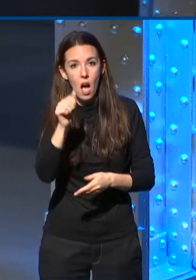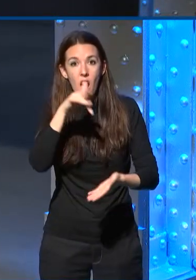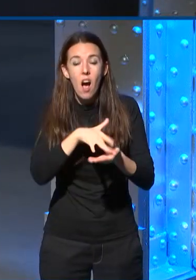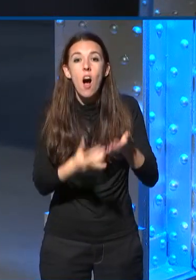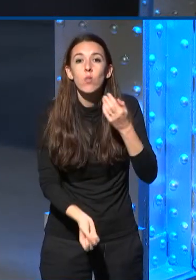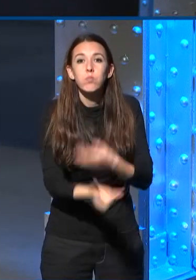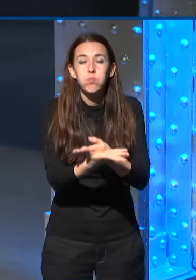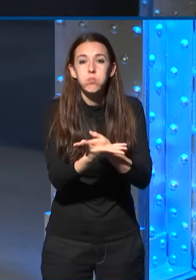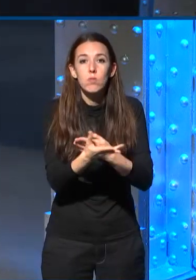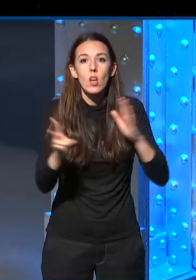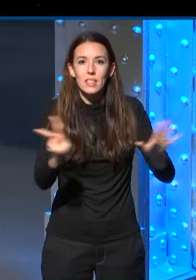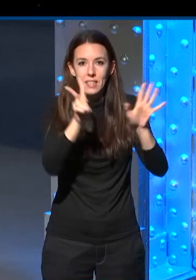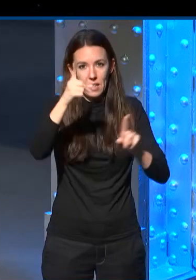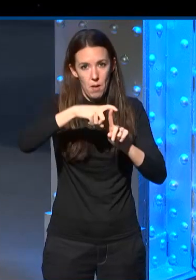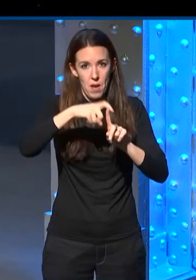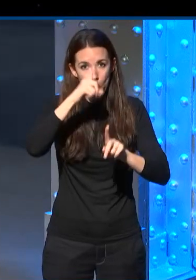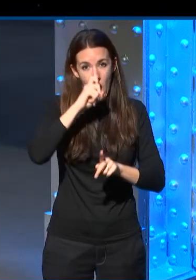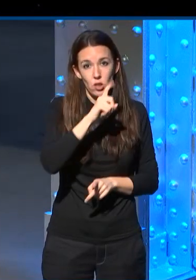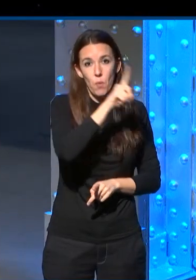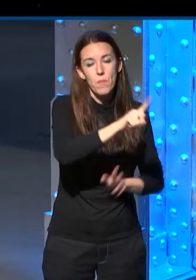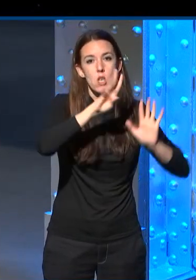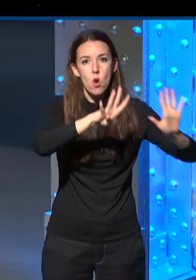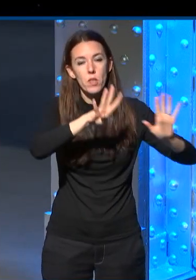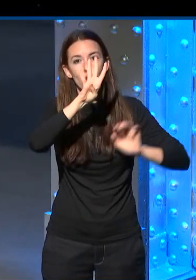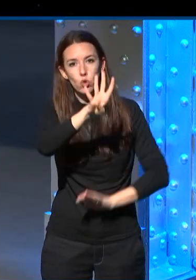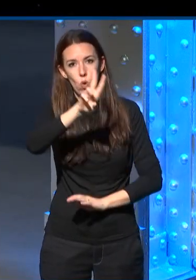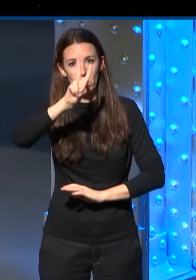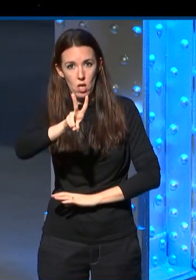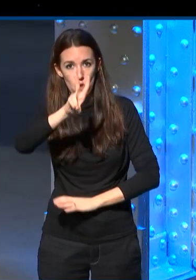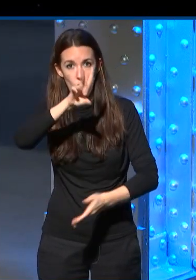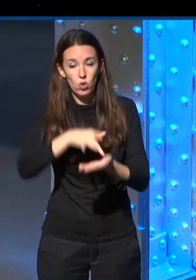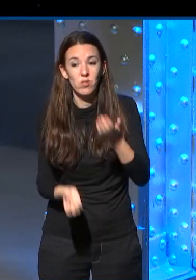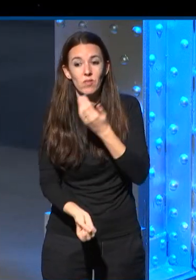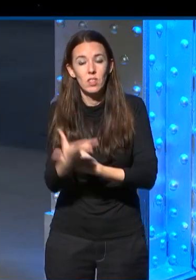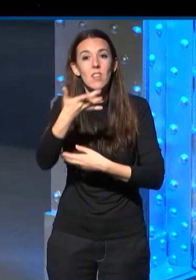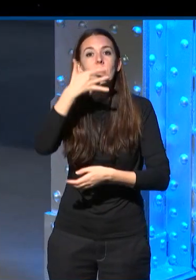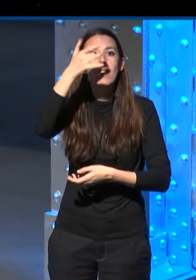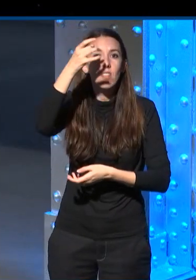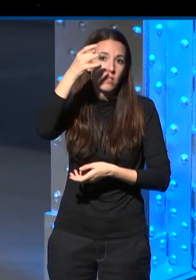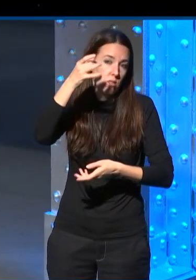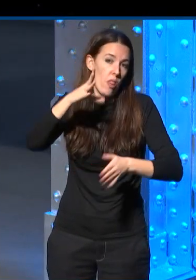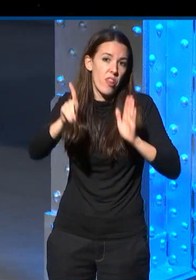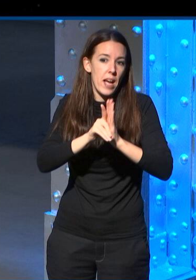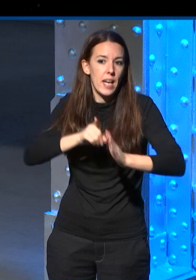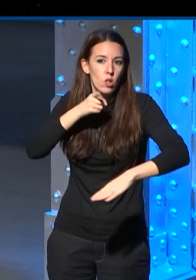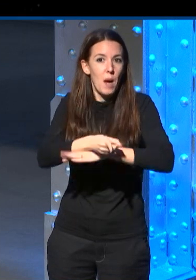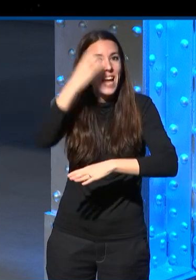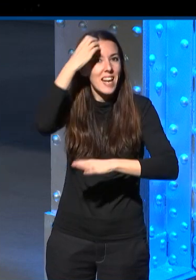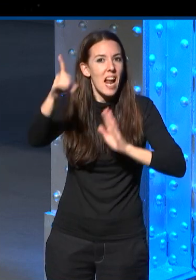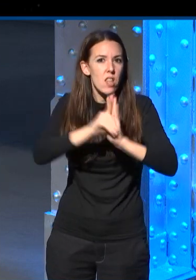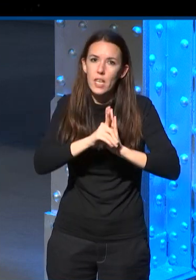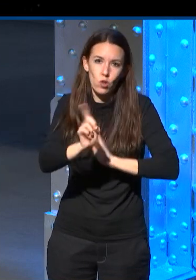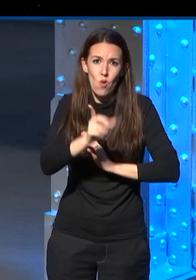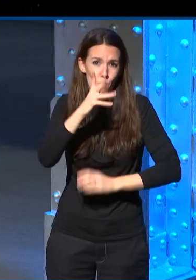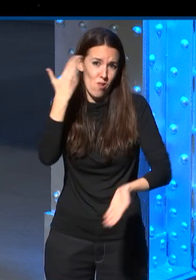de mayo, se constituyó el 7 de mayo de 1942. Fue fundado por decreto, no un real decreto, porque en